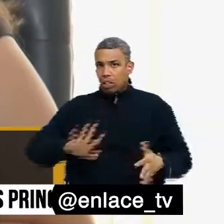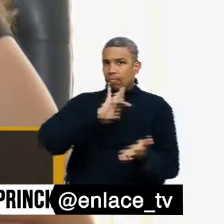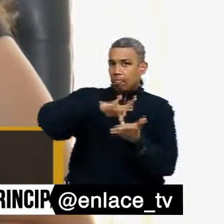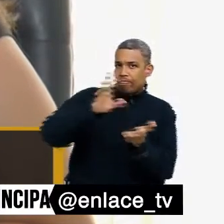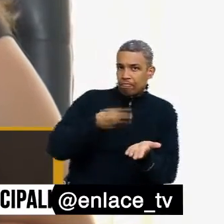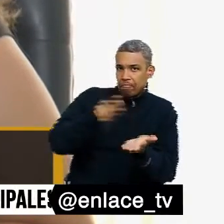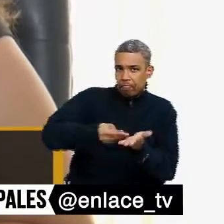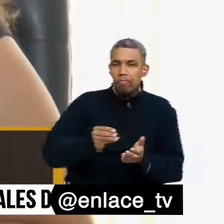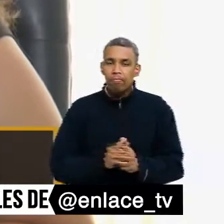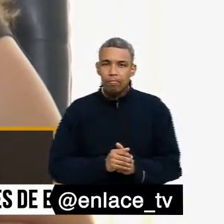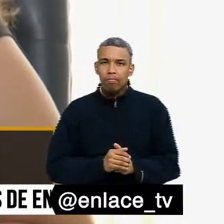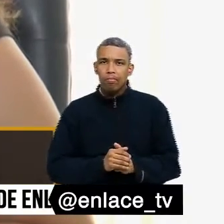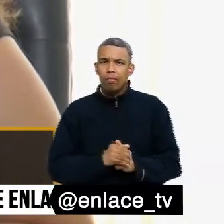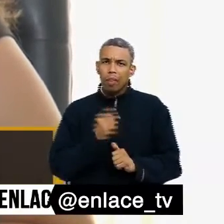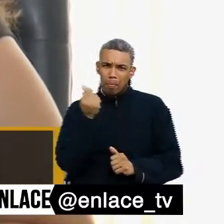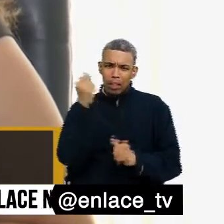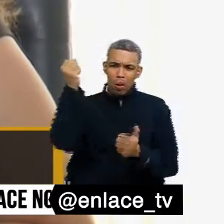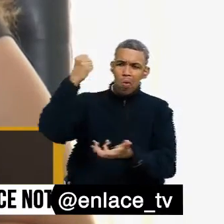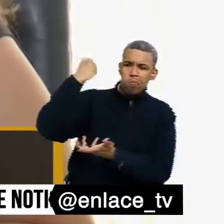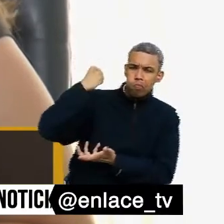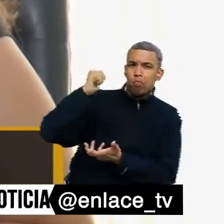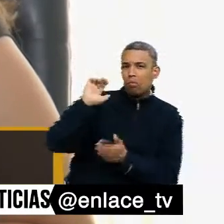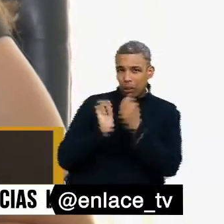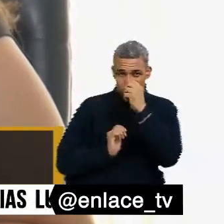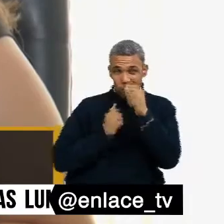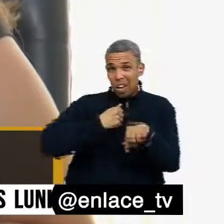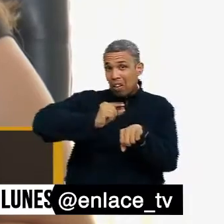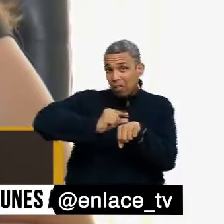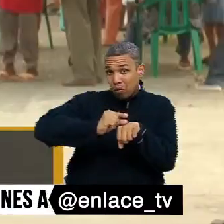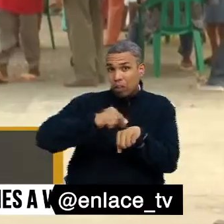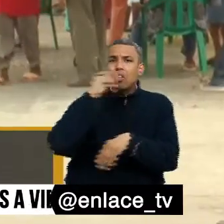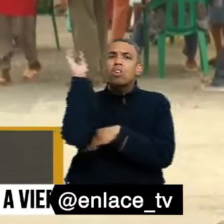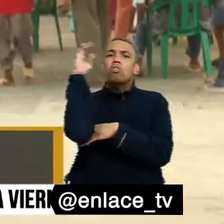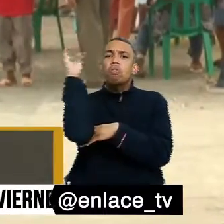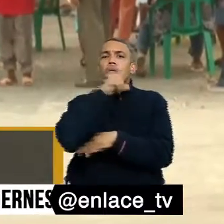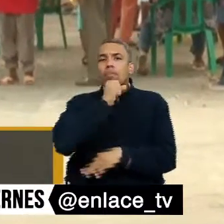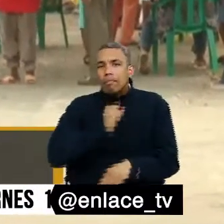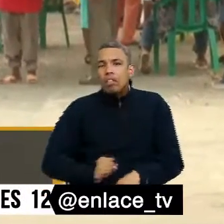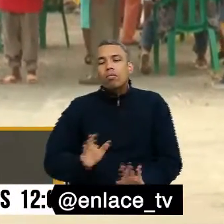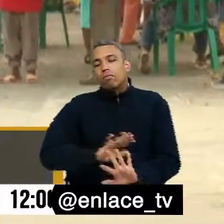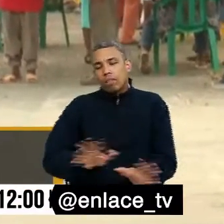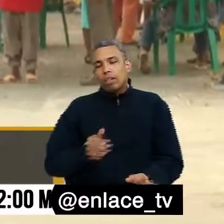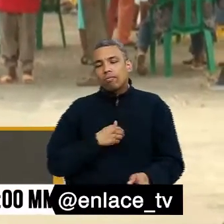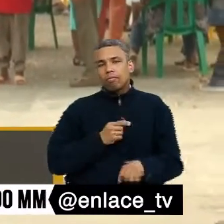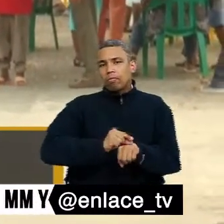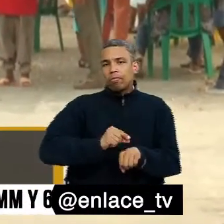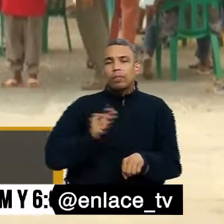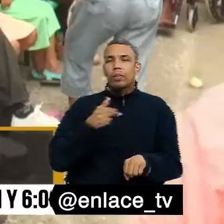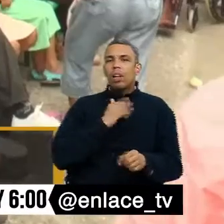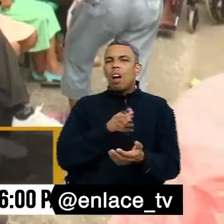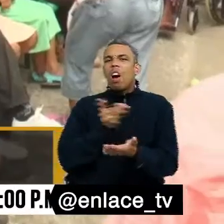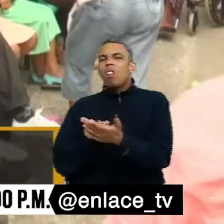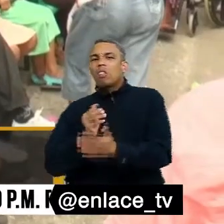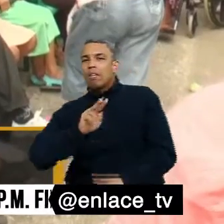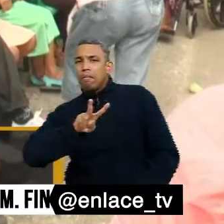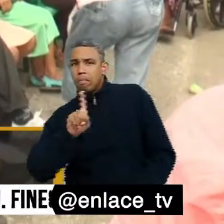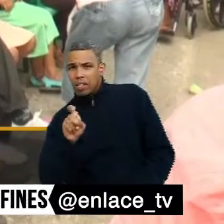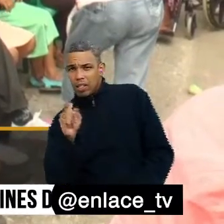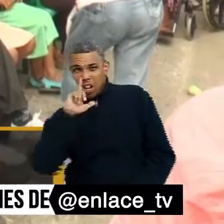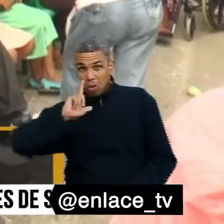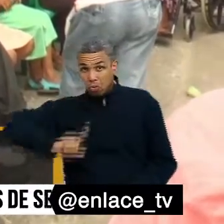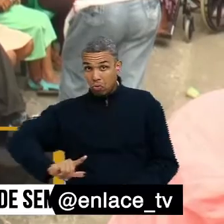contar con ese recurso porque Colombia Mayor hace la asignación del recurso completo. Los pagos se efectuarán hasta el 26 de julio, por ello se espera que